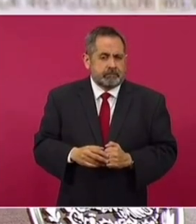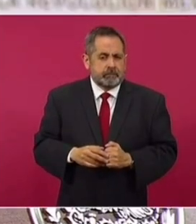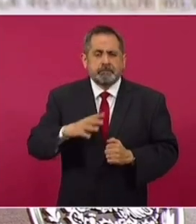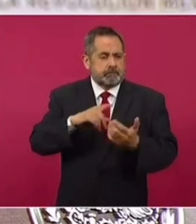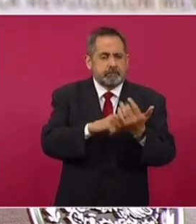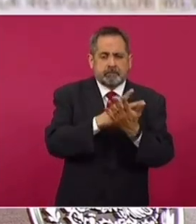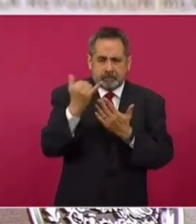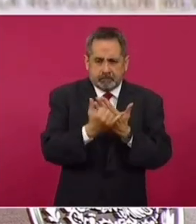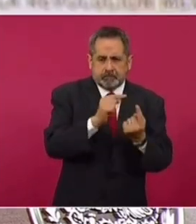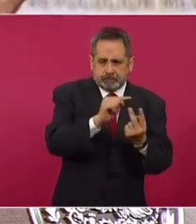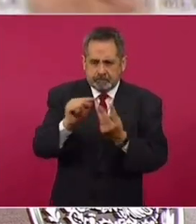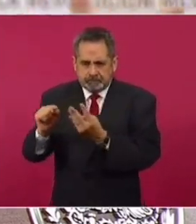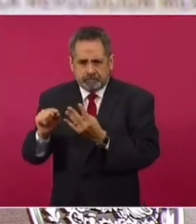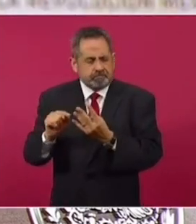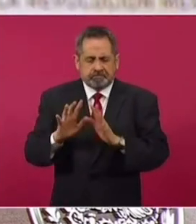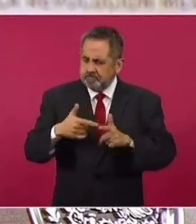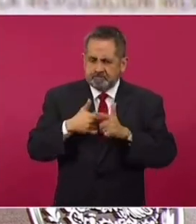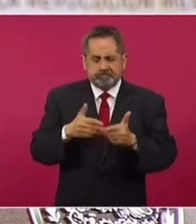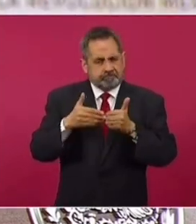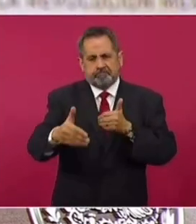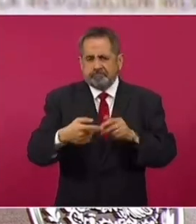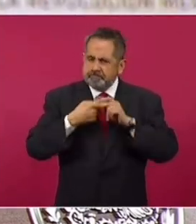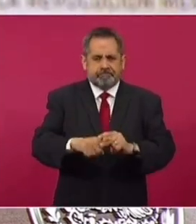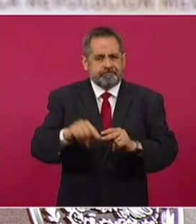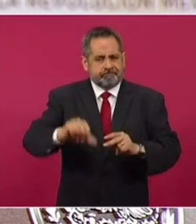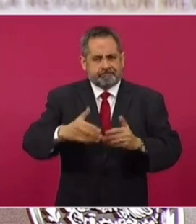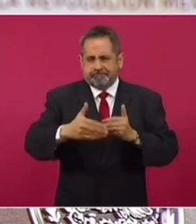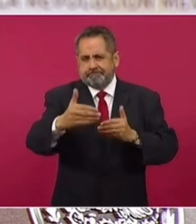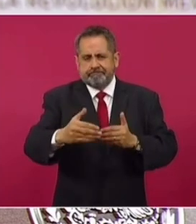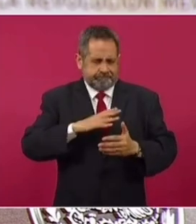cuentan con proyecto. Ya es para iniciar pronto.